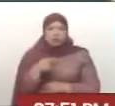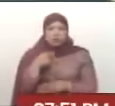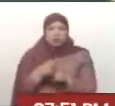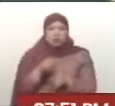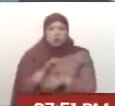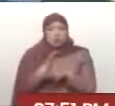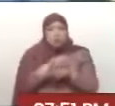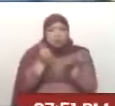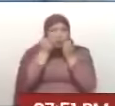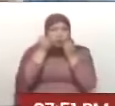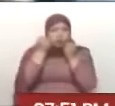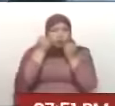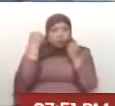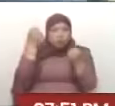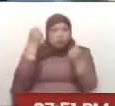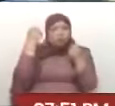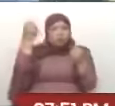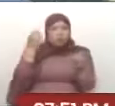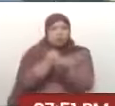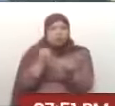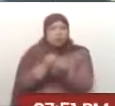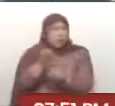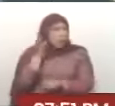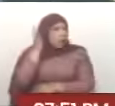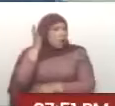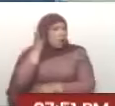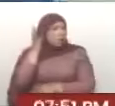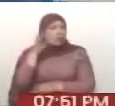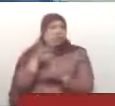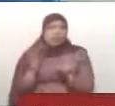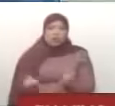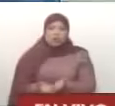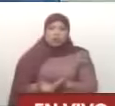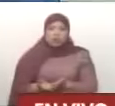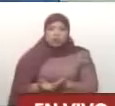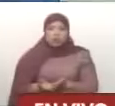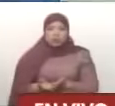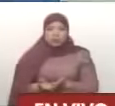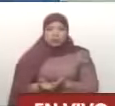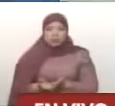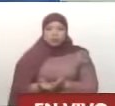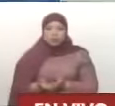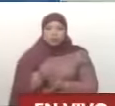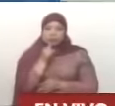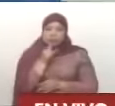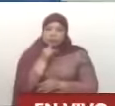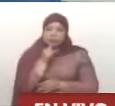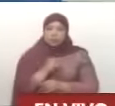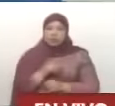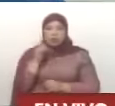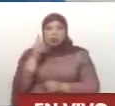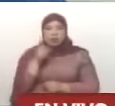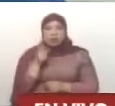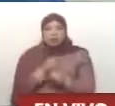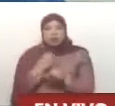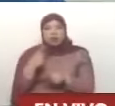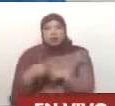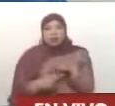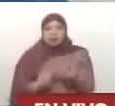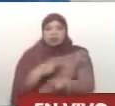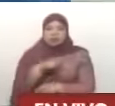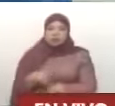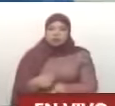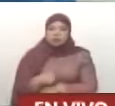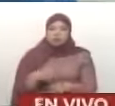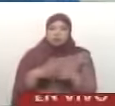de protestar. Está creciendo la conciencia mundial. Y te digo algo, Luis Guillermo, que yo lo vengo repitiendo cada programa